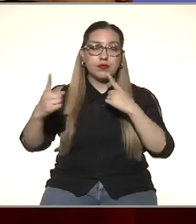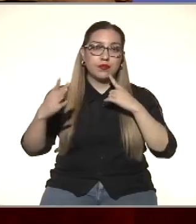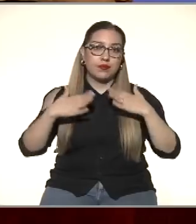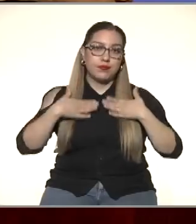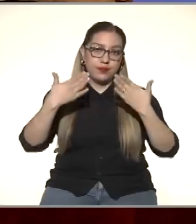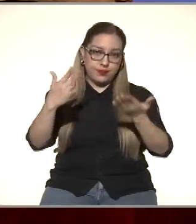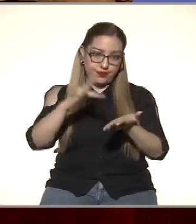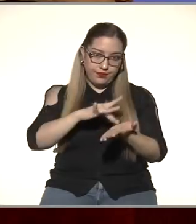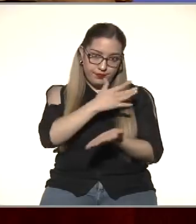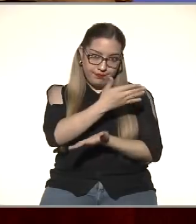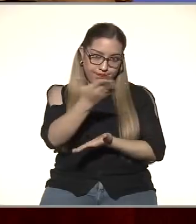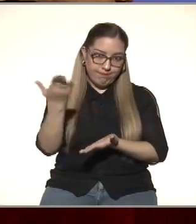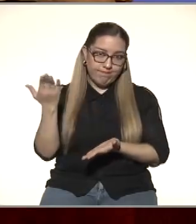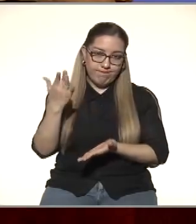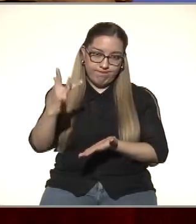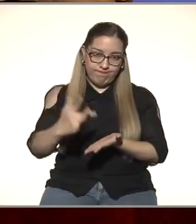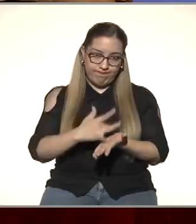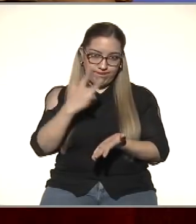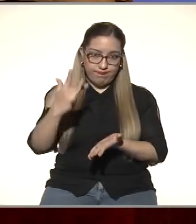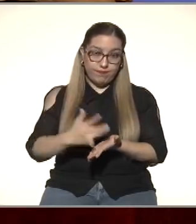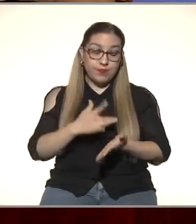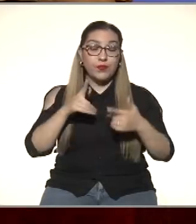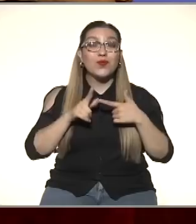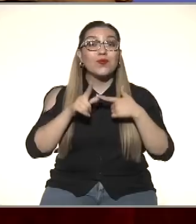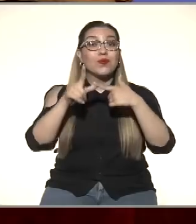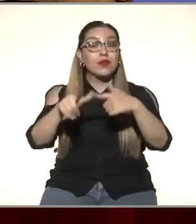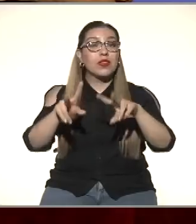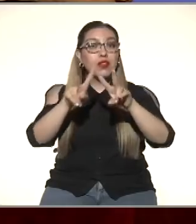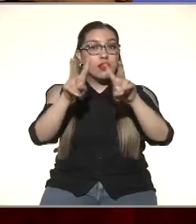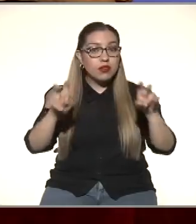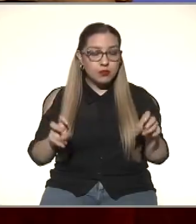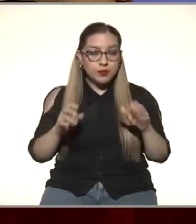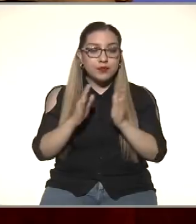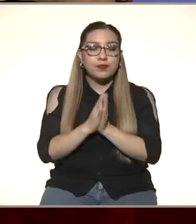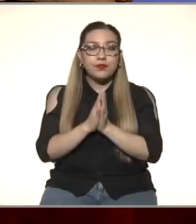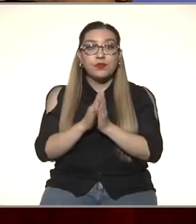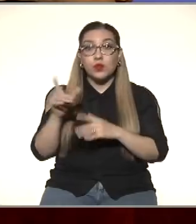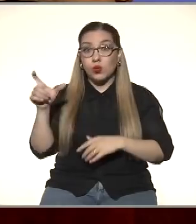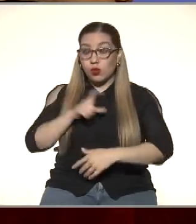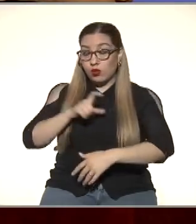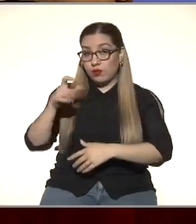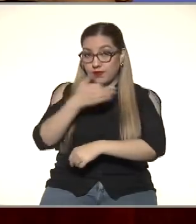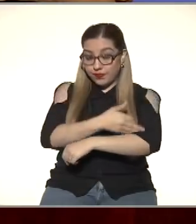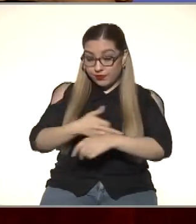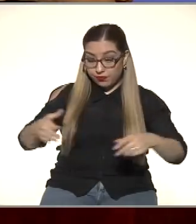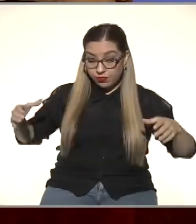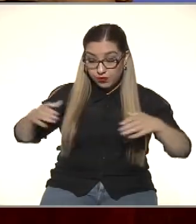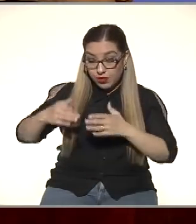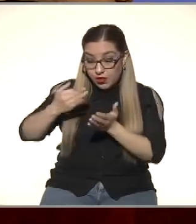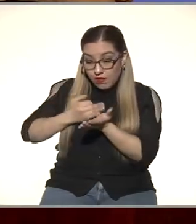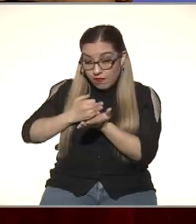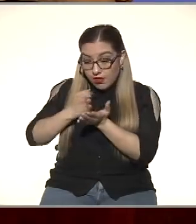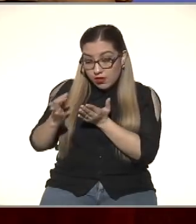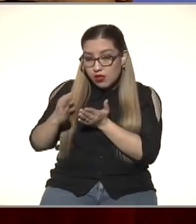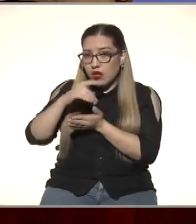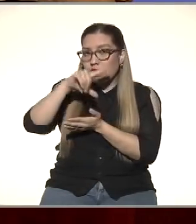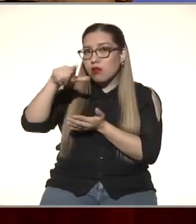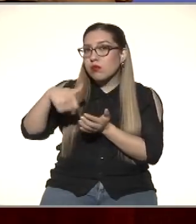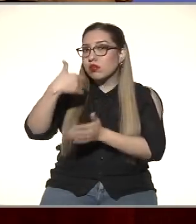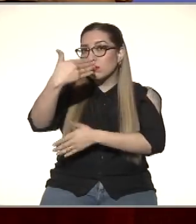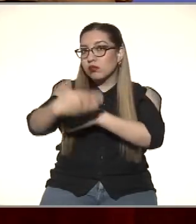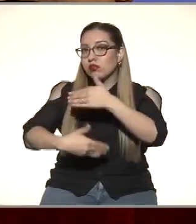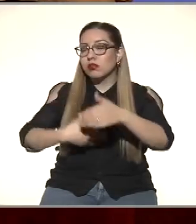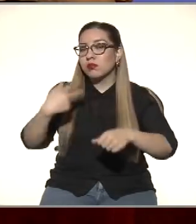su colaboración. Y continuando con nuestro tema de hoy, ¿qué pasa en la familia después de una infidelidad? Les dejaba algunas preguntas antes de hacer